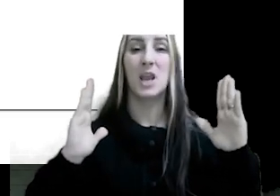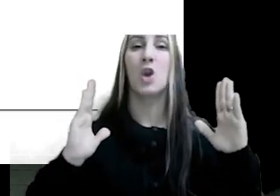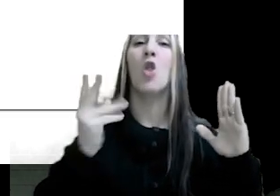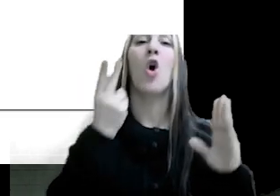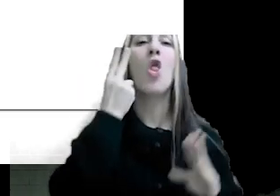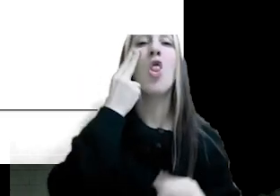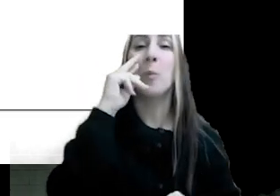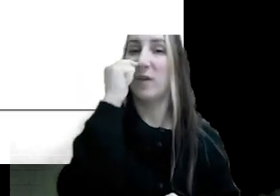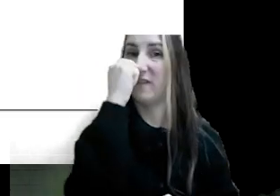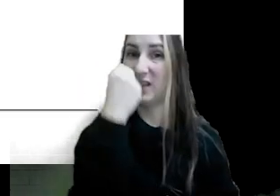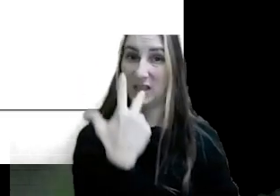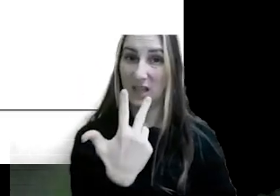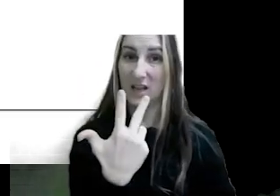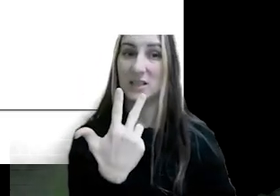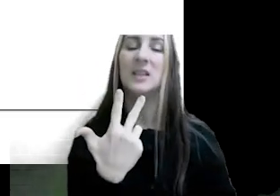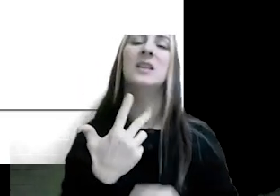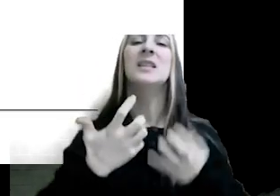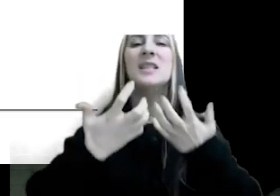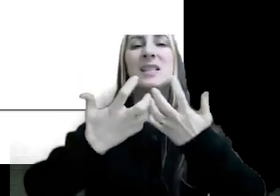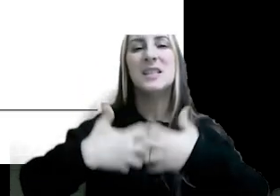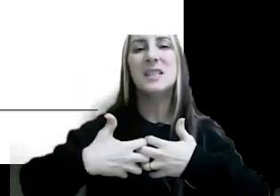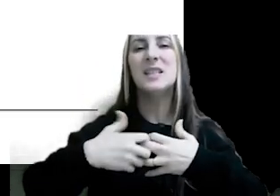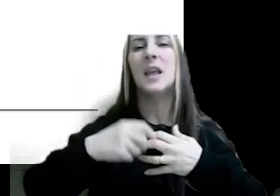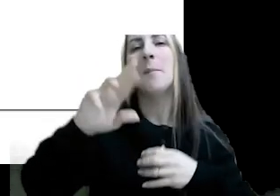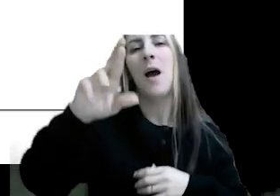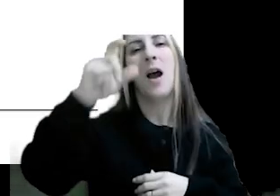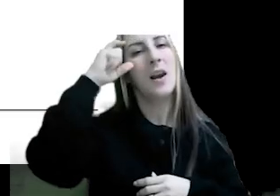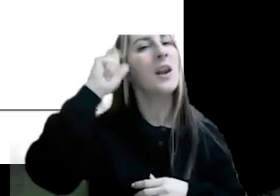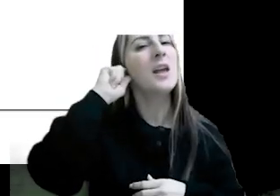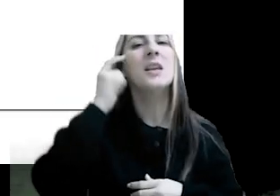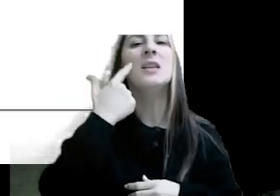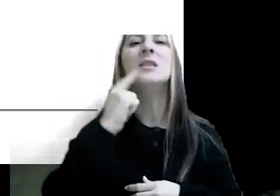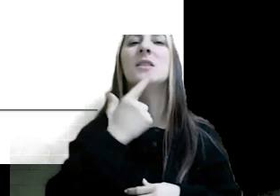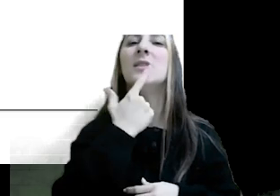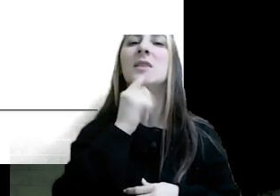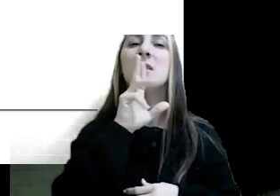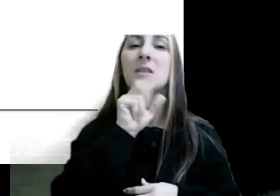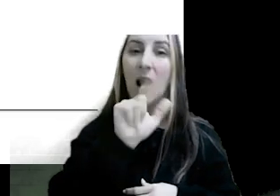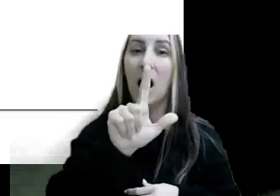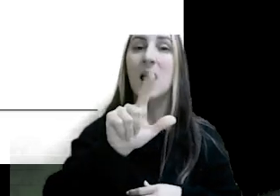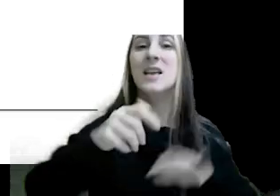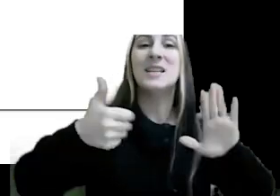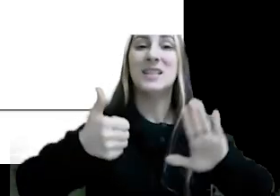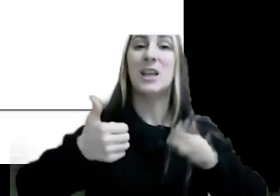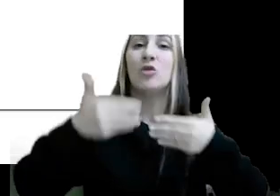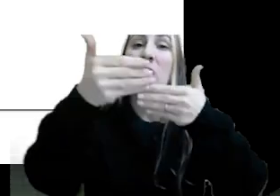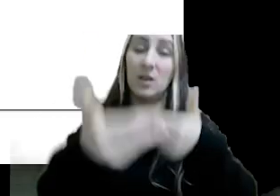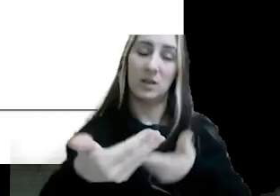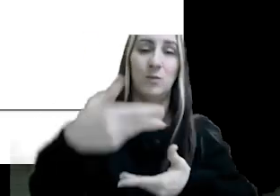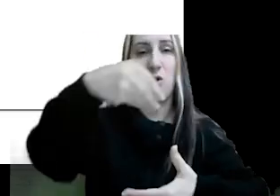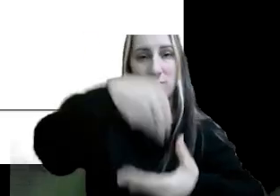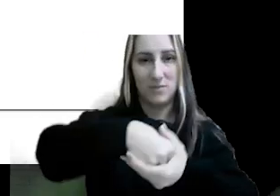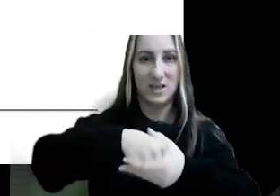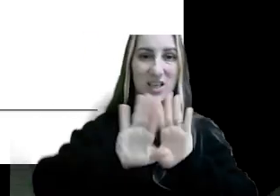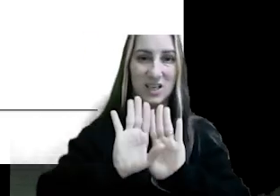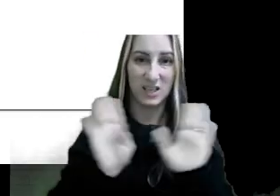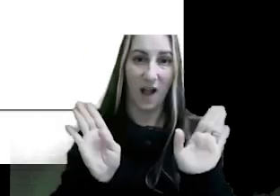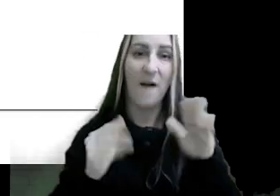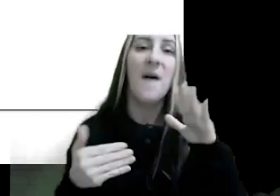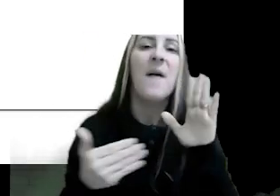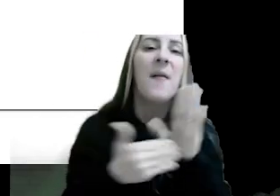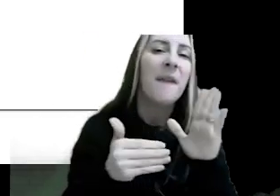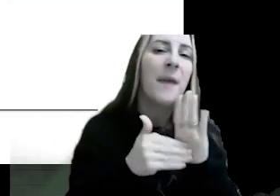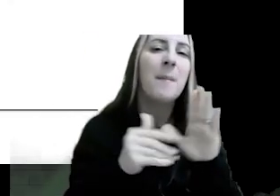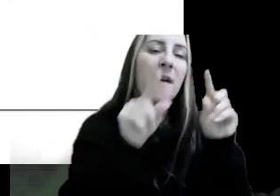2023, en sistema registral está incorporado ese sexto anticipo. Dependiendo del dígito